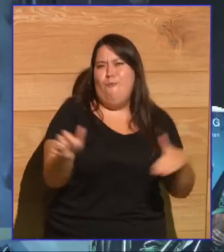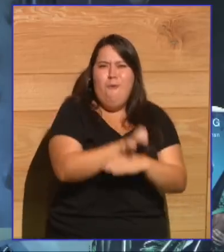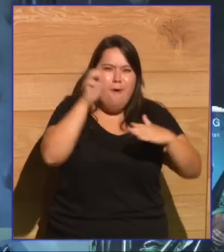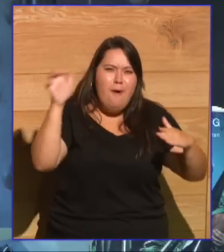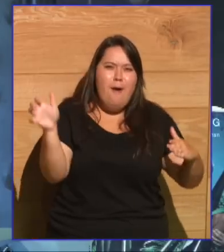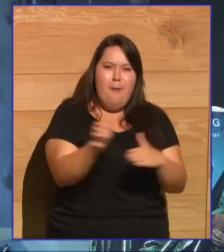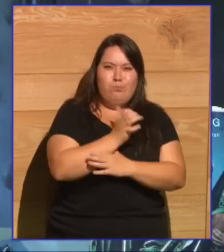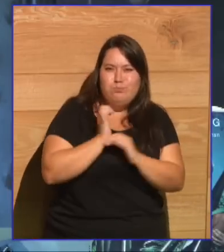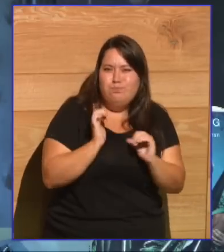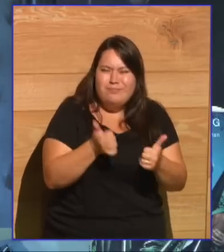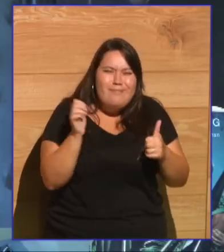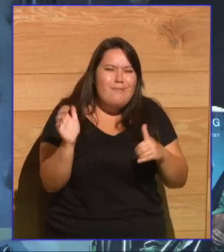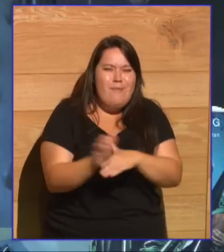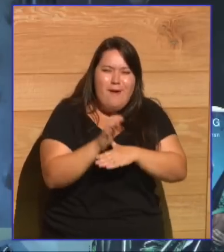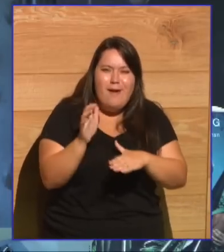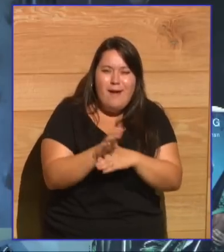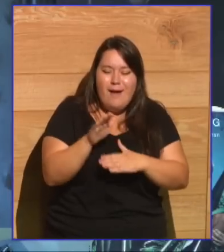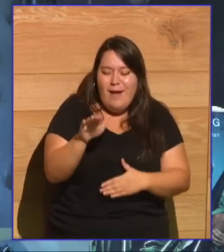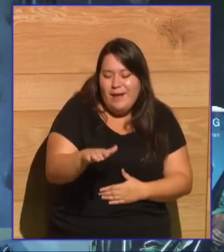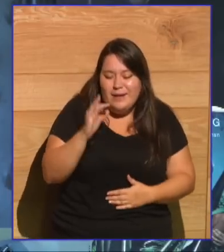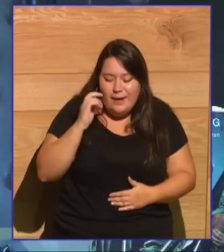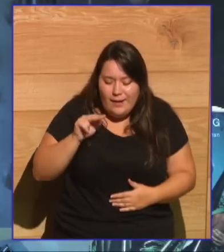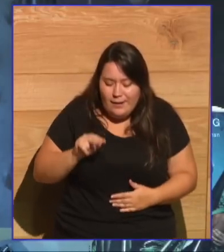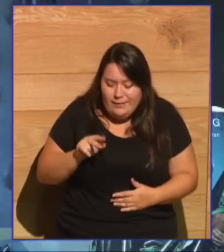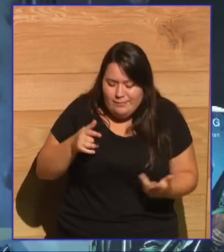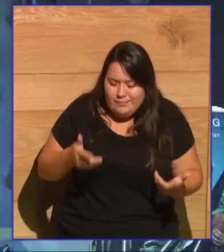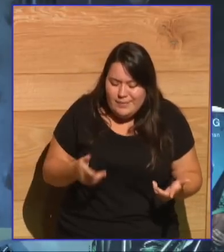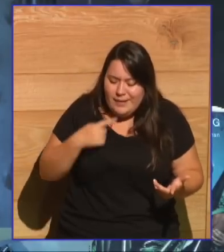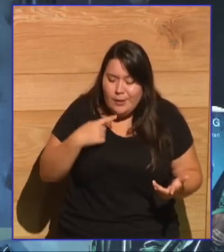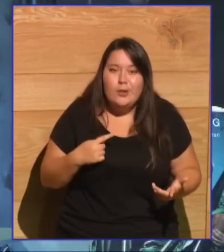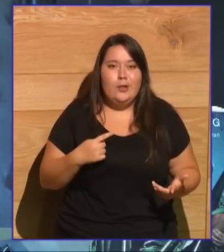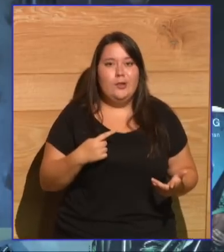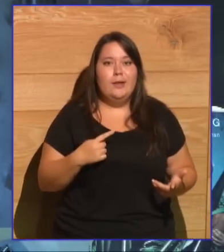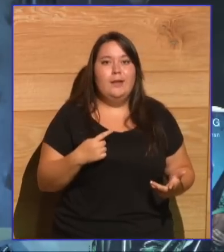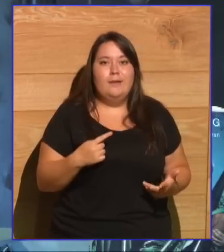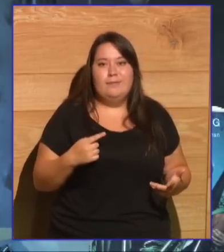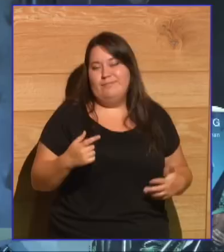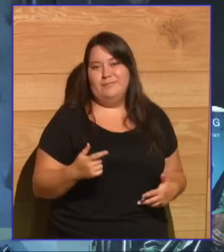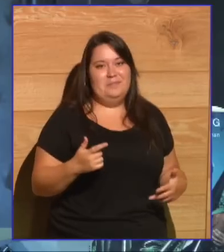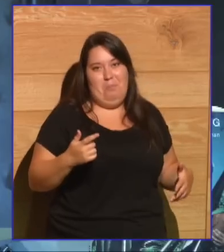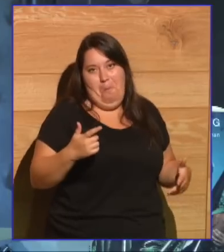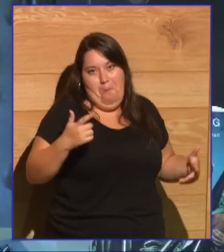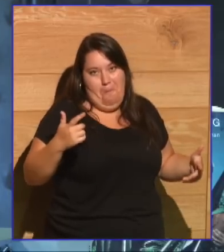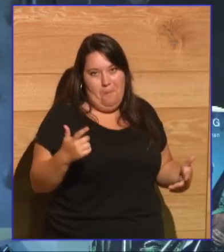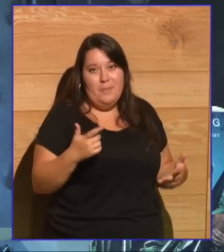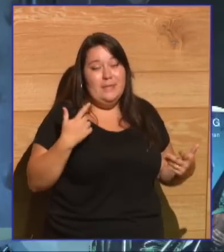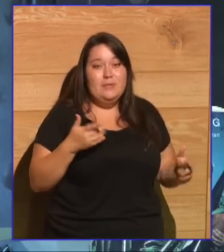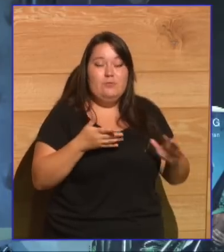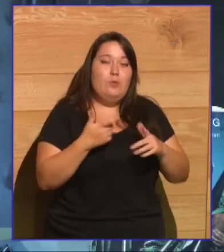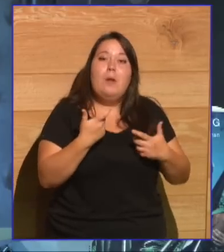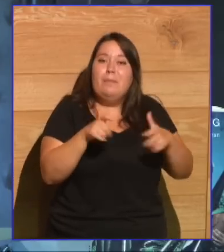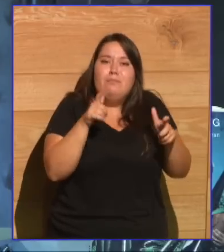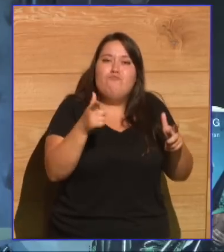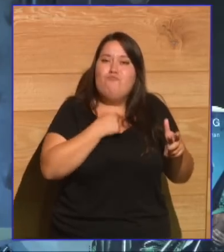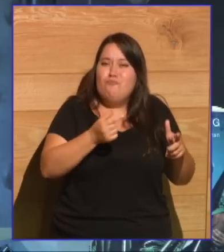muere de risa cuando ve a esa niñita ese modo de cinco años diciéndole eso con todo su cuajo y es graciosísimo y